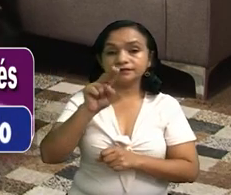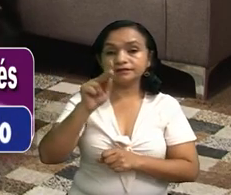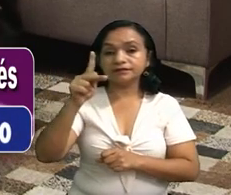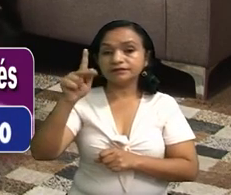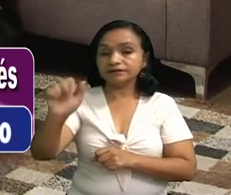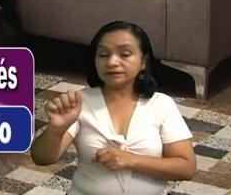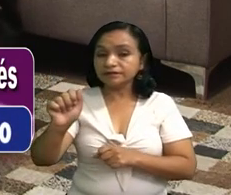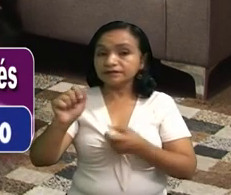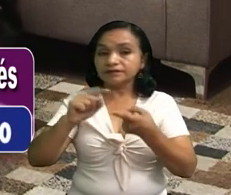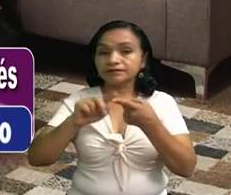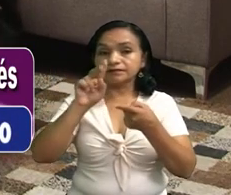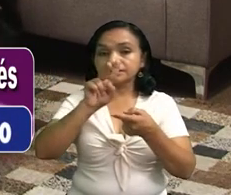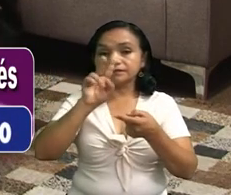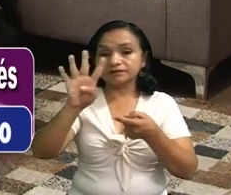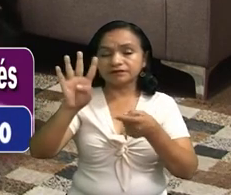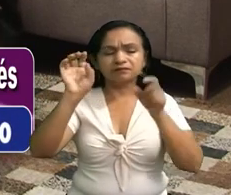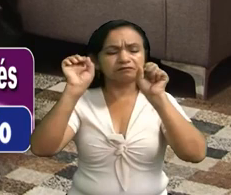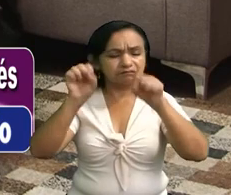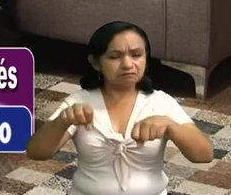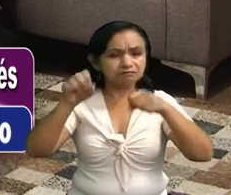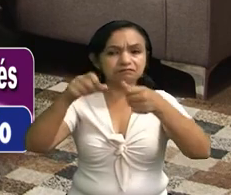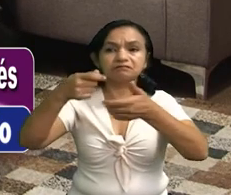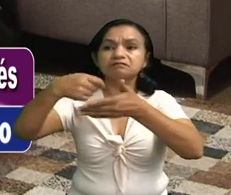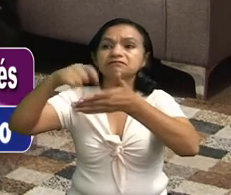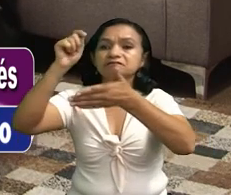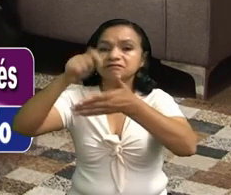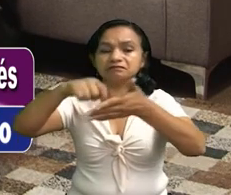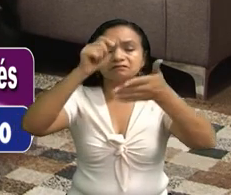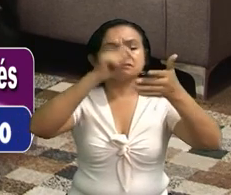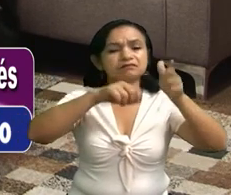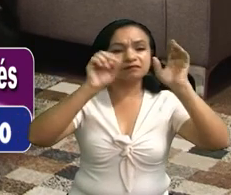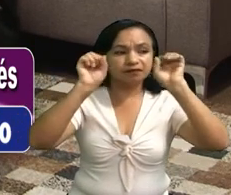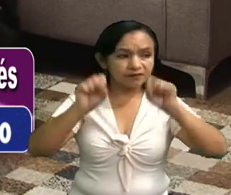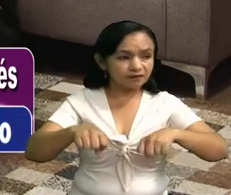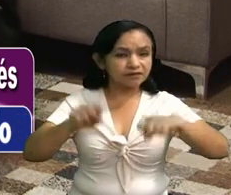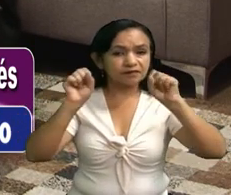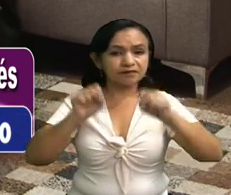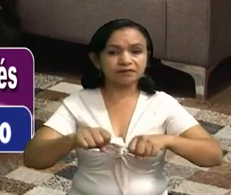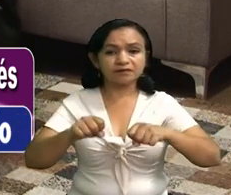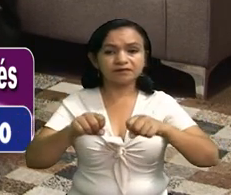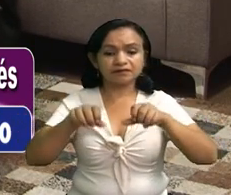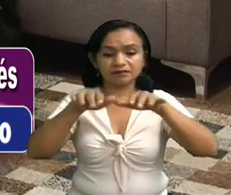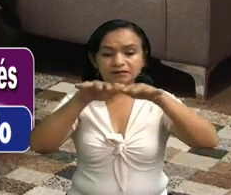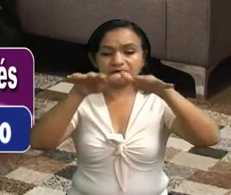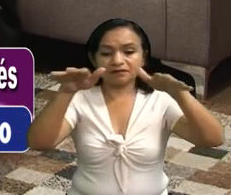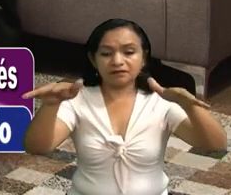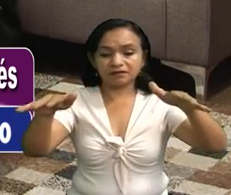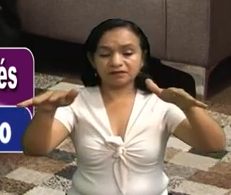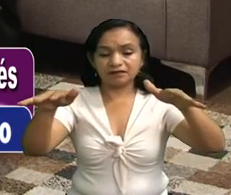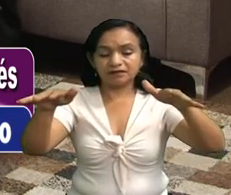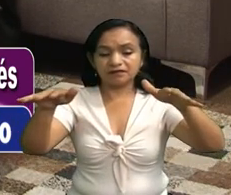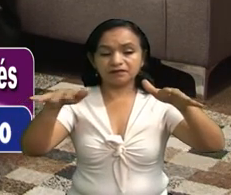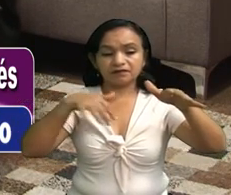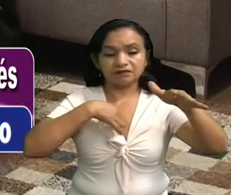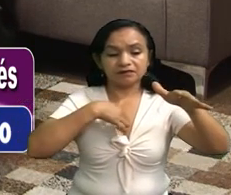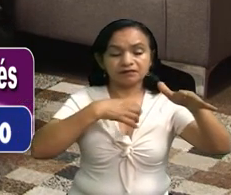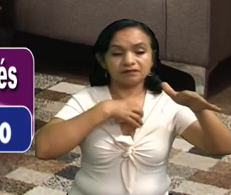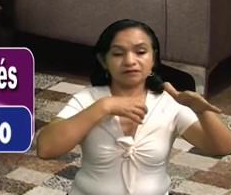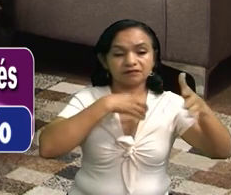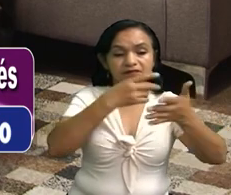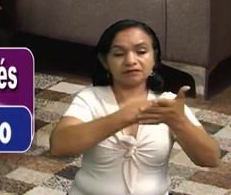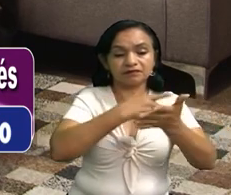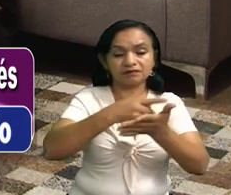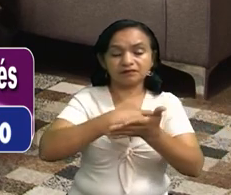las 24 universidades tenemos esa gran oportunidad de aprovechar el convenio, porque es el gran paraguas para que cada universidad después haga